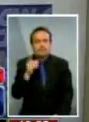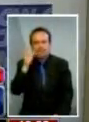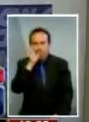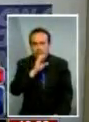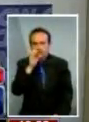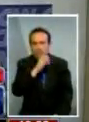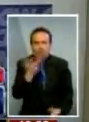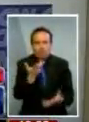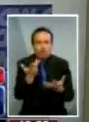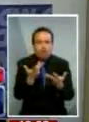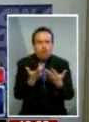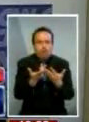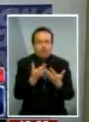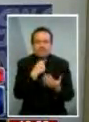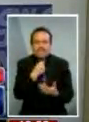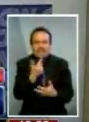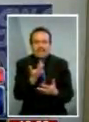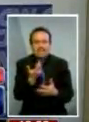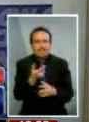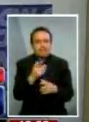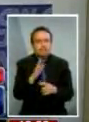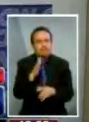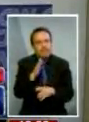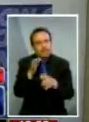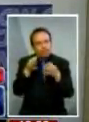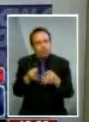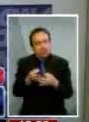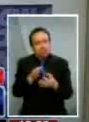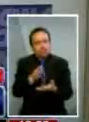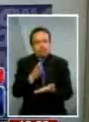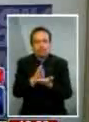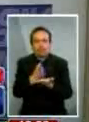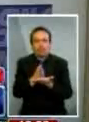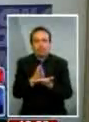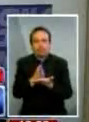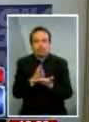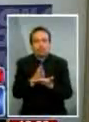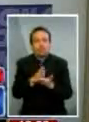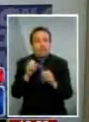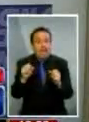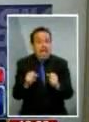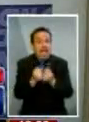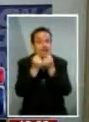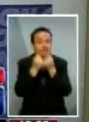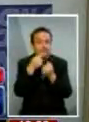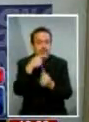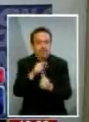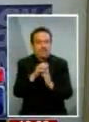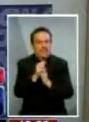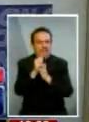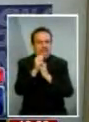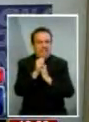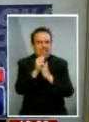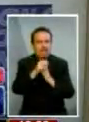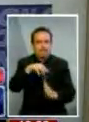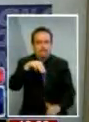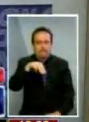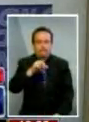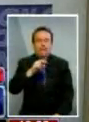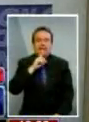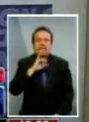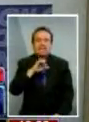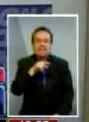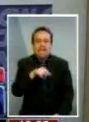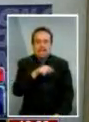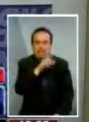buscando alguna causa que parezca justa. En este caso, el aniversario de la muerte